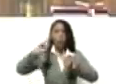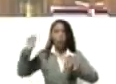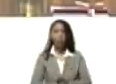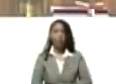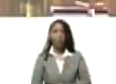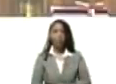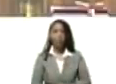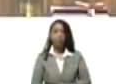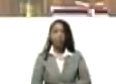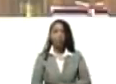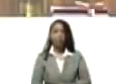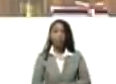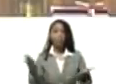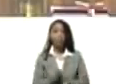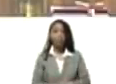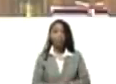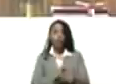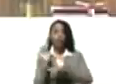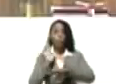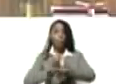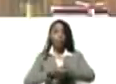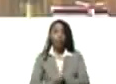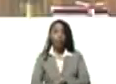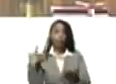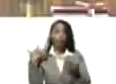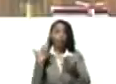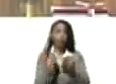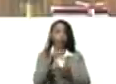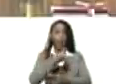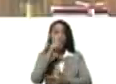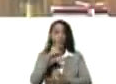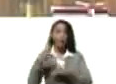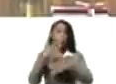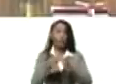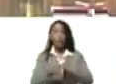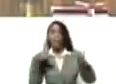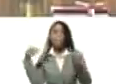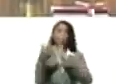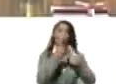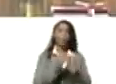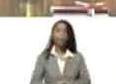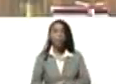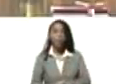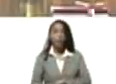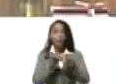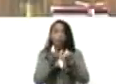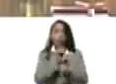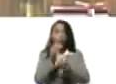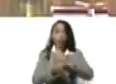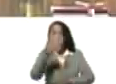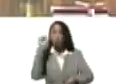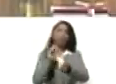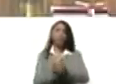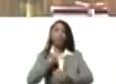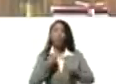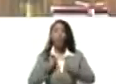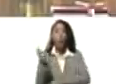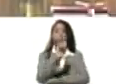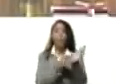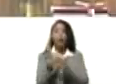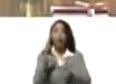una alfombra de oro se iba a poner en su camino para llegar al despacho número